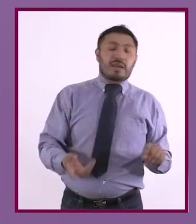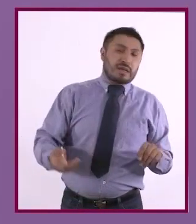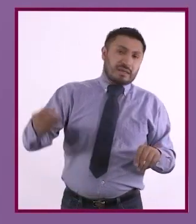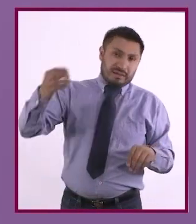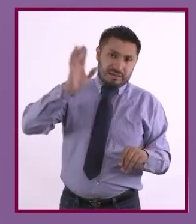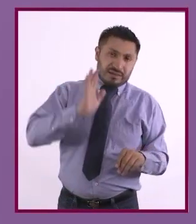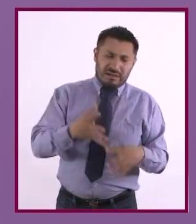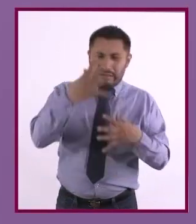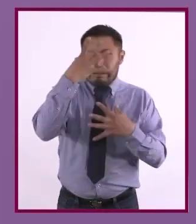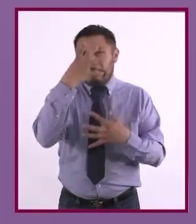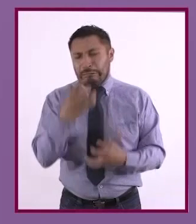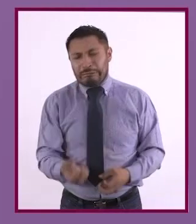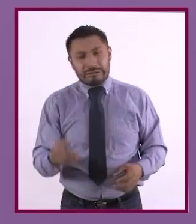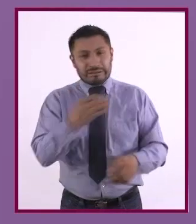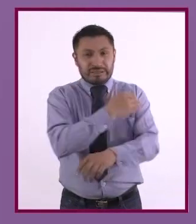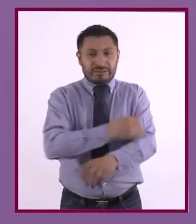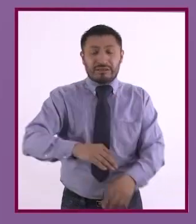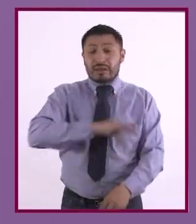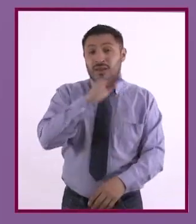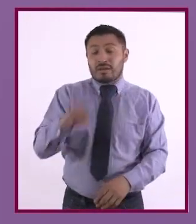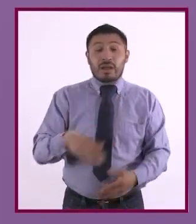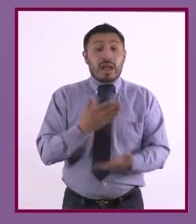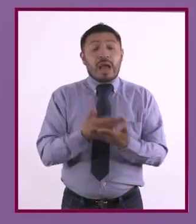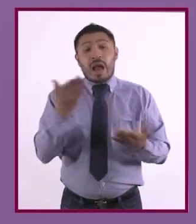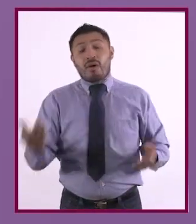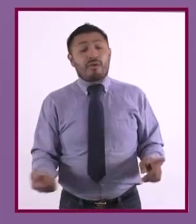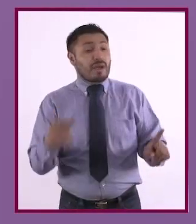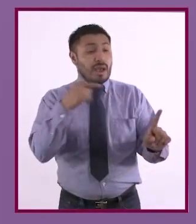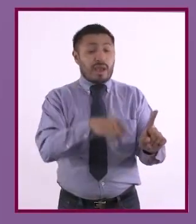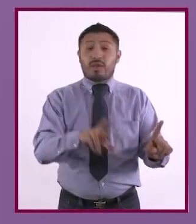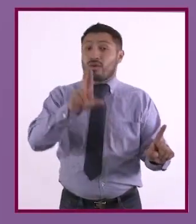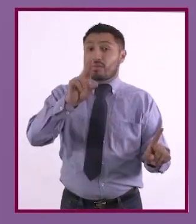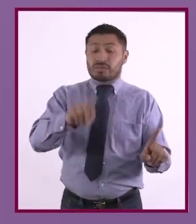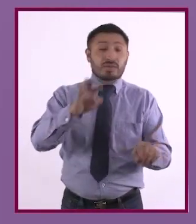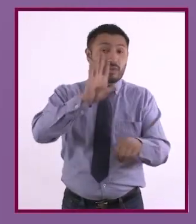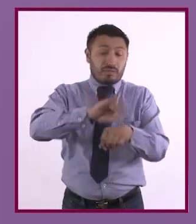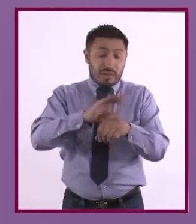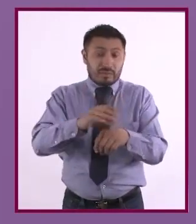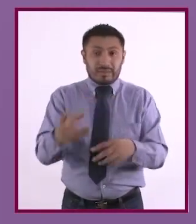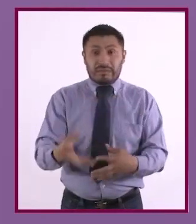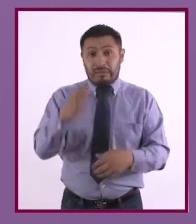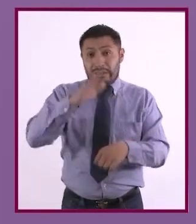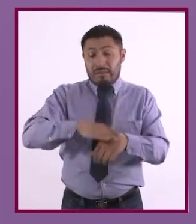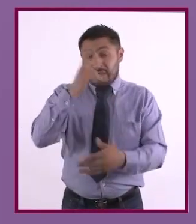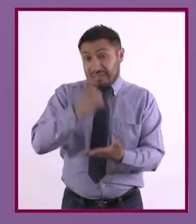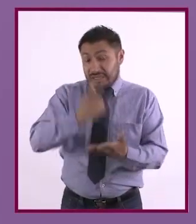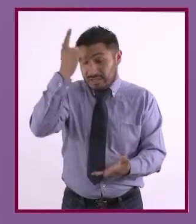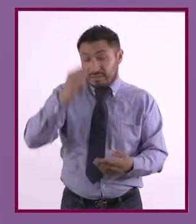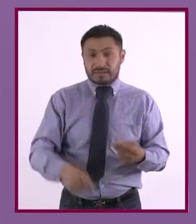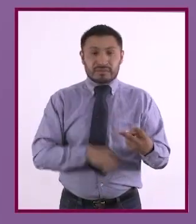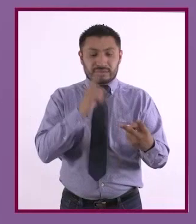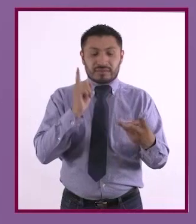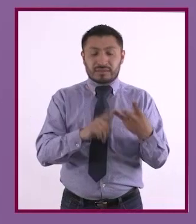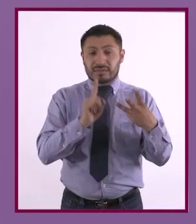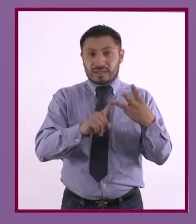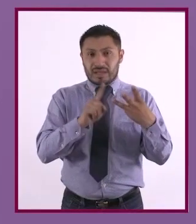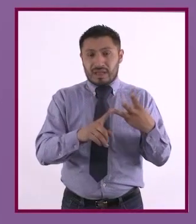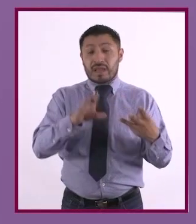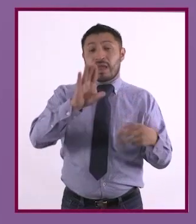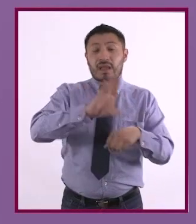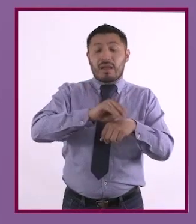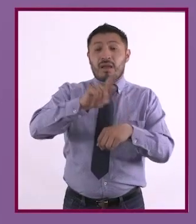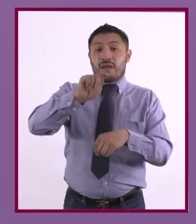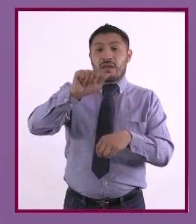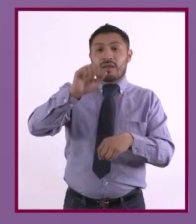la pérdida de un ser querido un procedimiento que ellos no autorizan. 3. que el consentimiento tácito puede prestarse